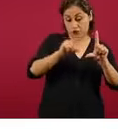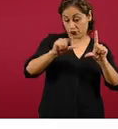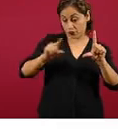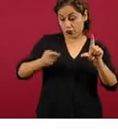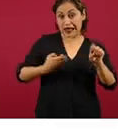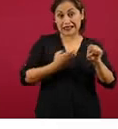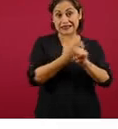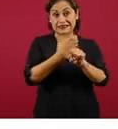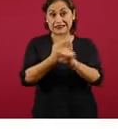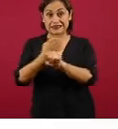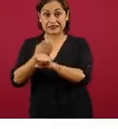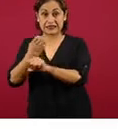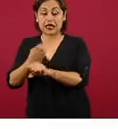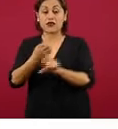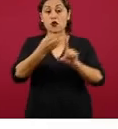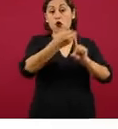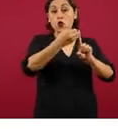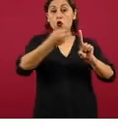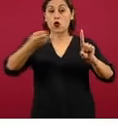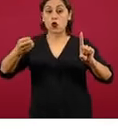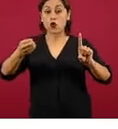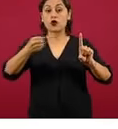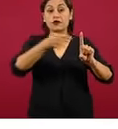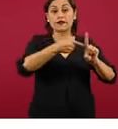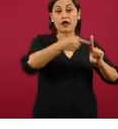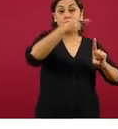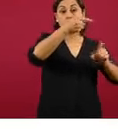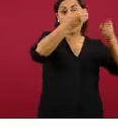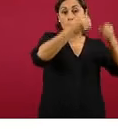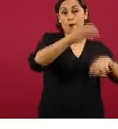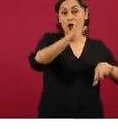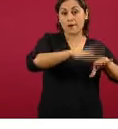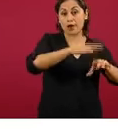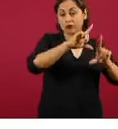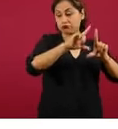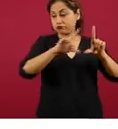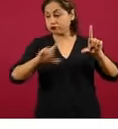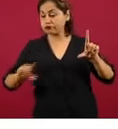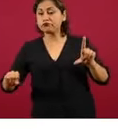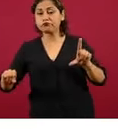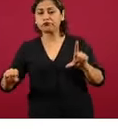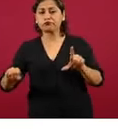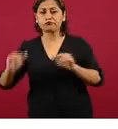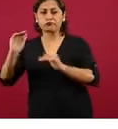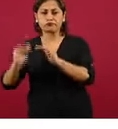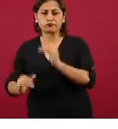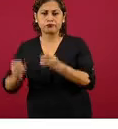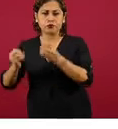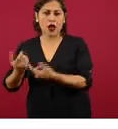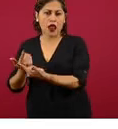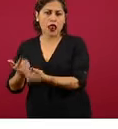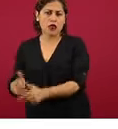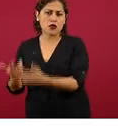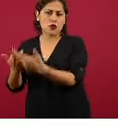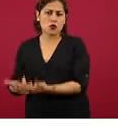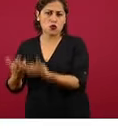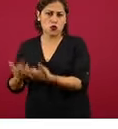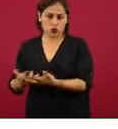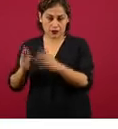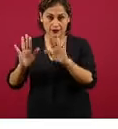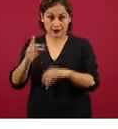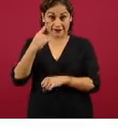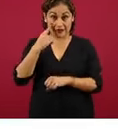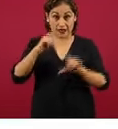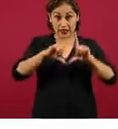ordenadas de mayor ocupación a menor ocupación, y en la última barra lo que podemos ver es el promedio nacional.